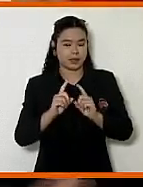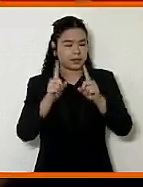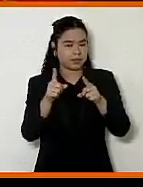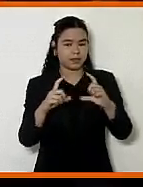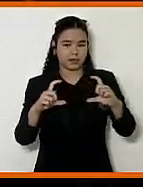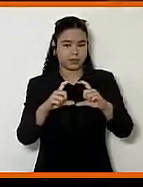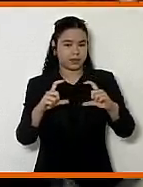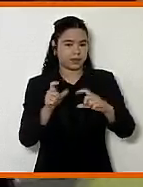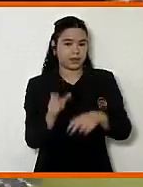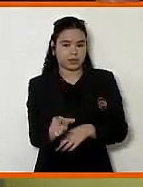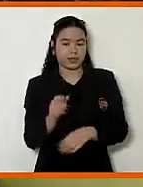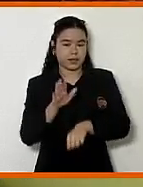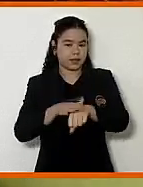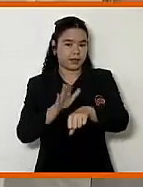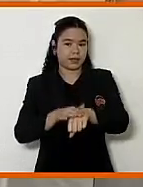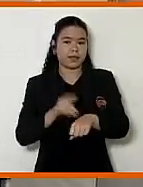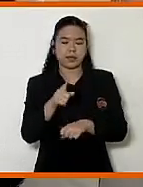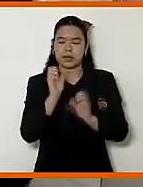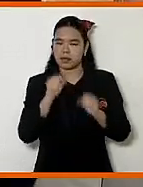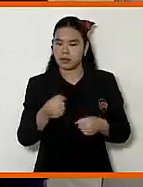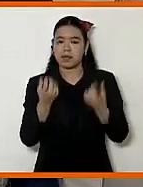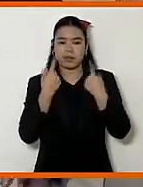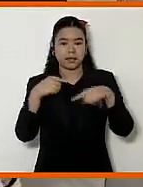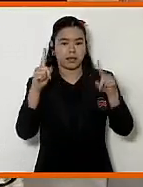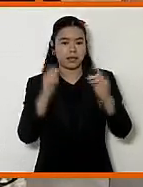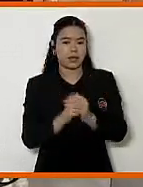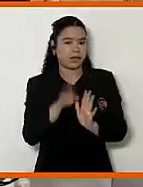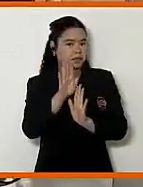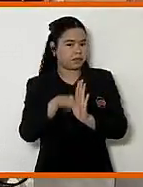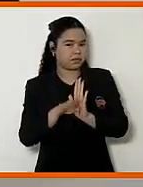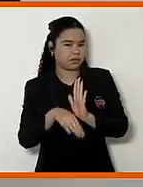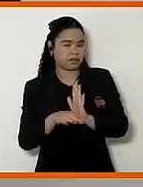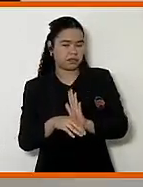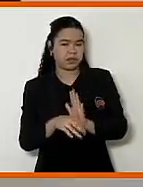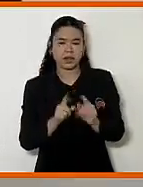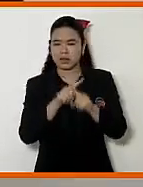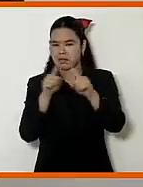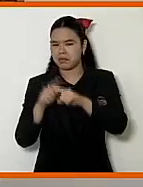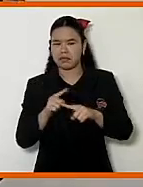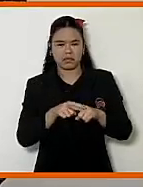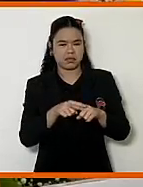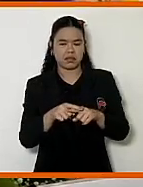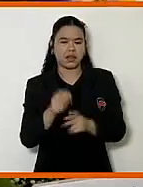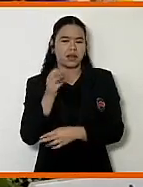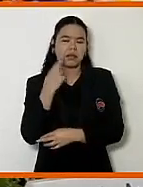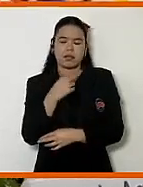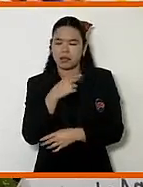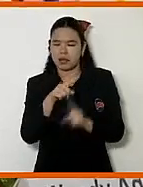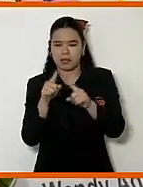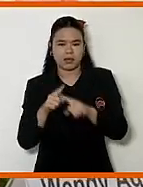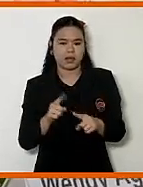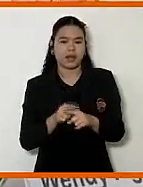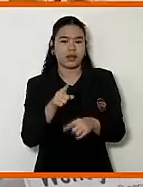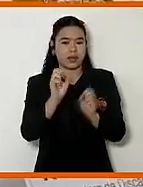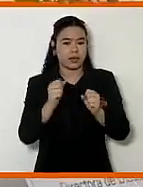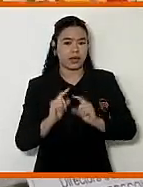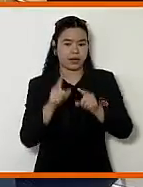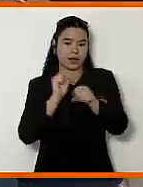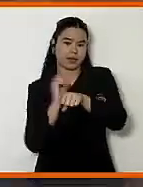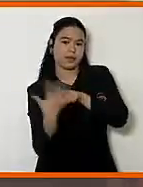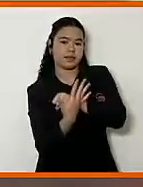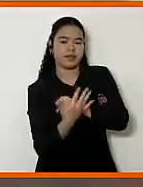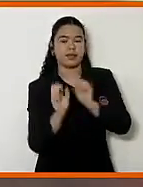carnet con el que podrás gozar de todos los beneficios y descuentos visita las instalaciones de Sedesol y haz tu trámite